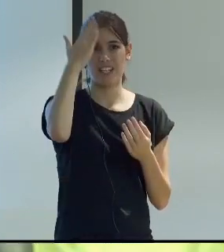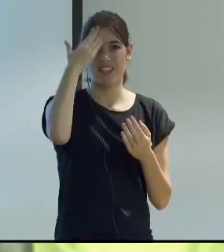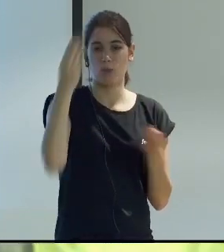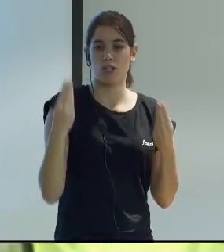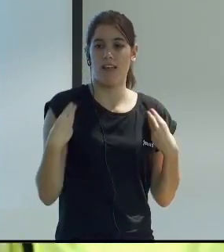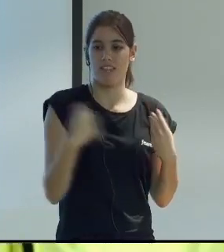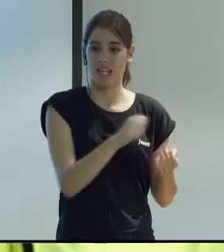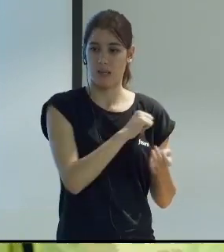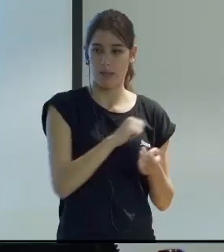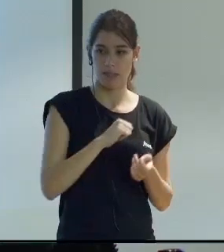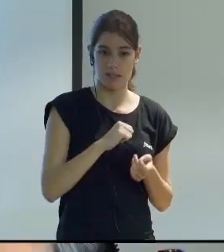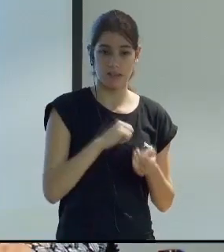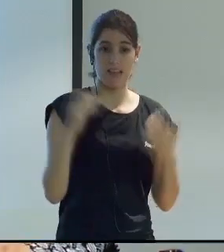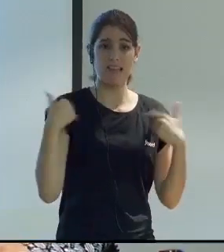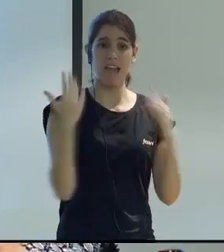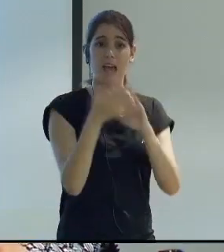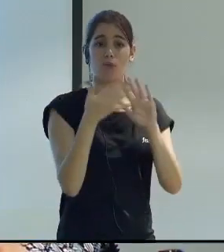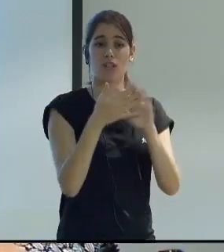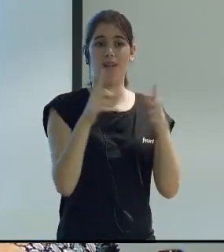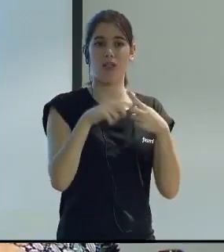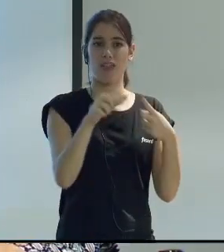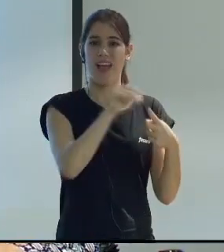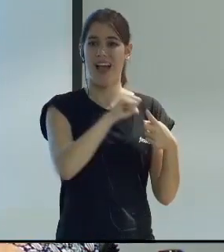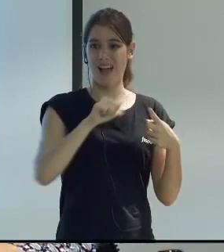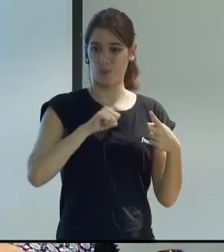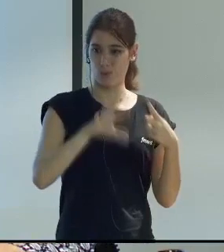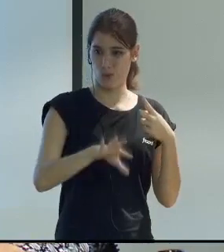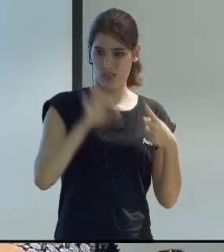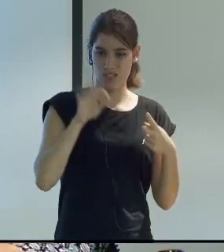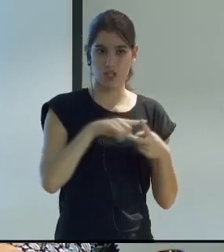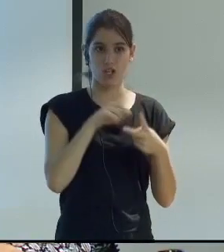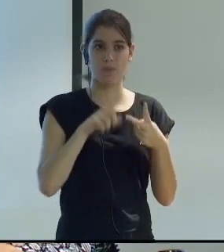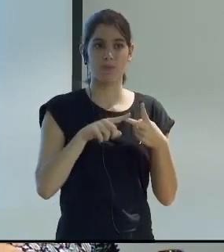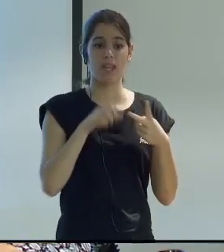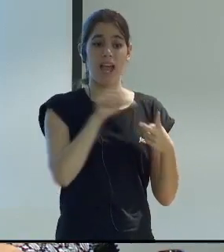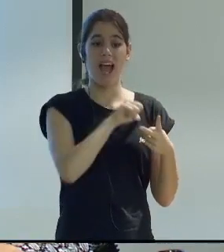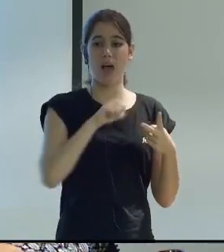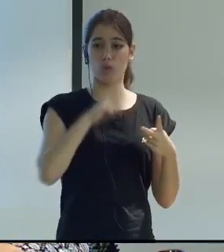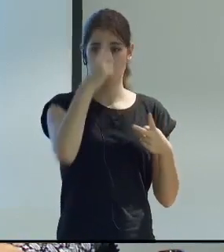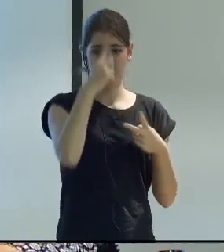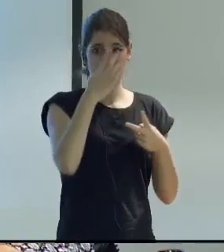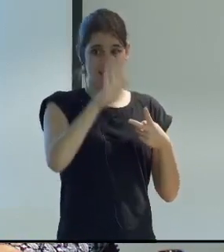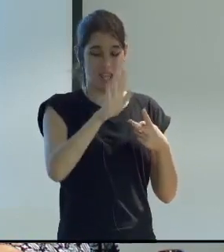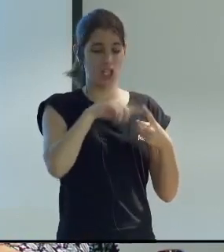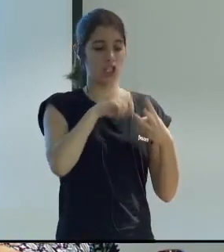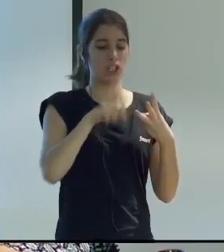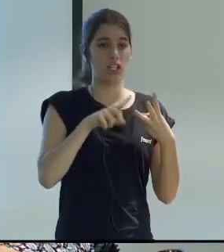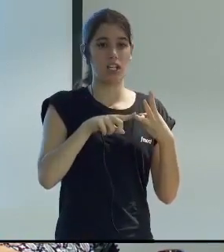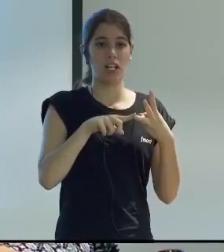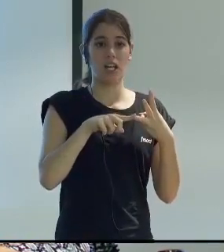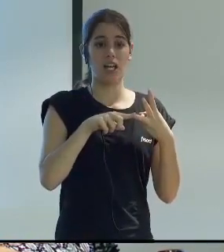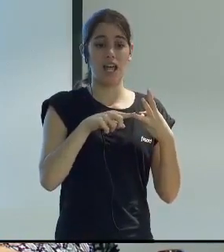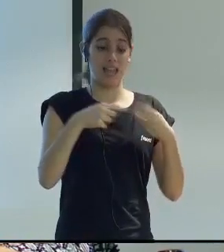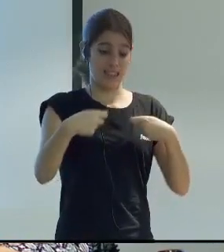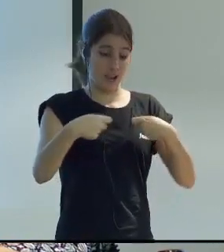independiente. Hemos hablado de la autodeterminación, hemos hablado también de la autorrepresentación, hemos hablado de elección,